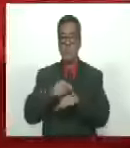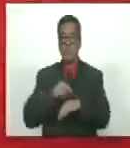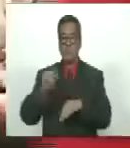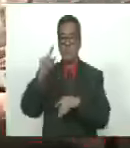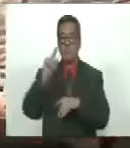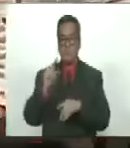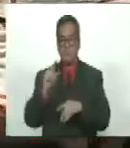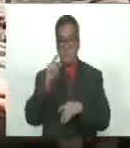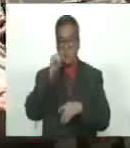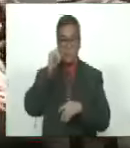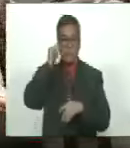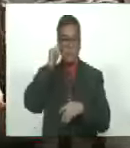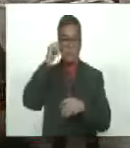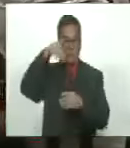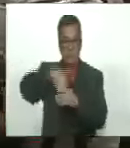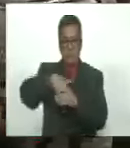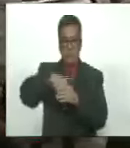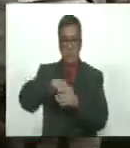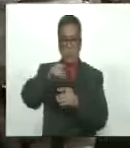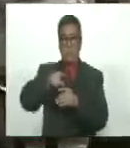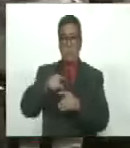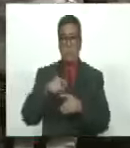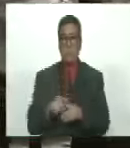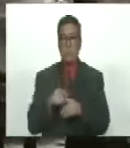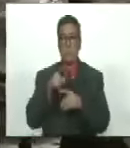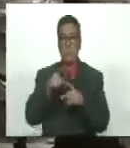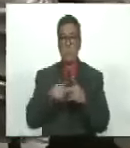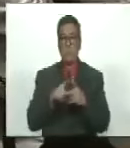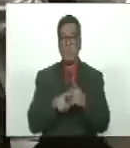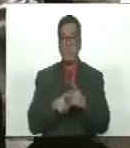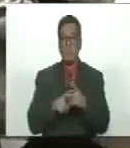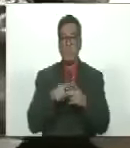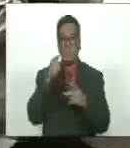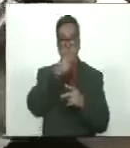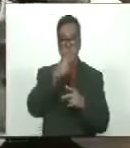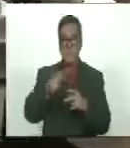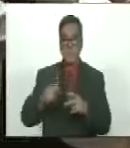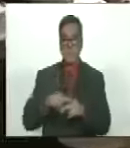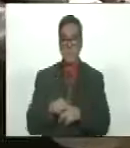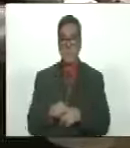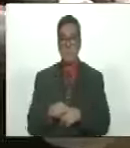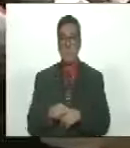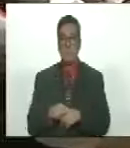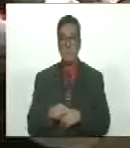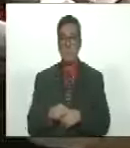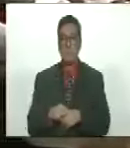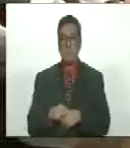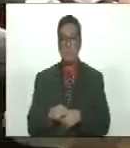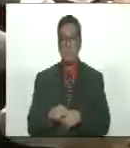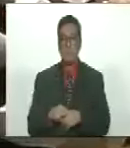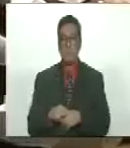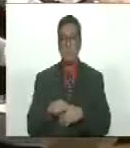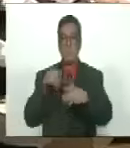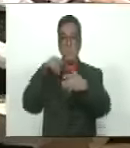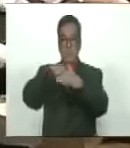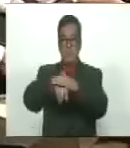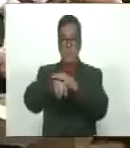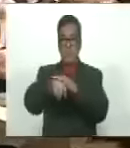o gobernadora electo por la mayoría de su población. Y